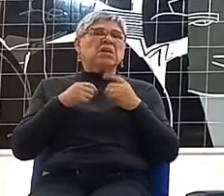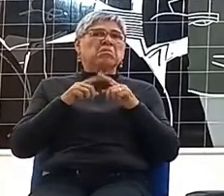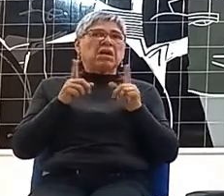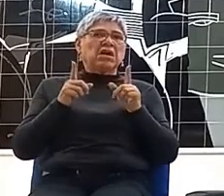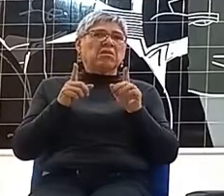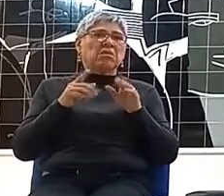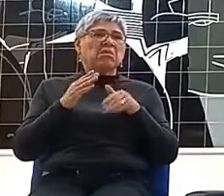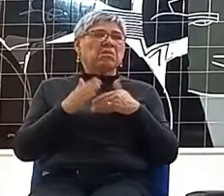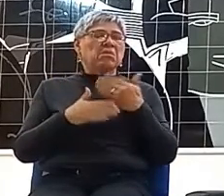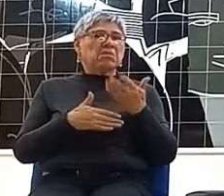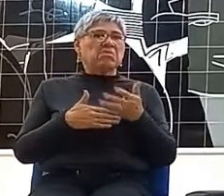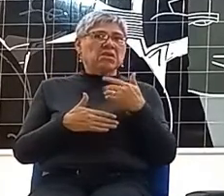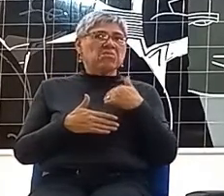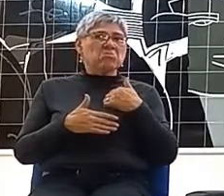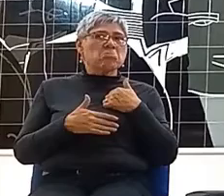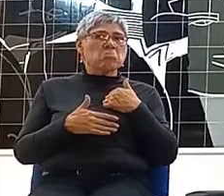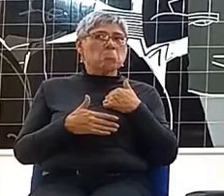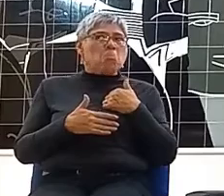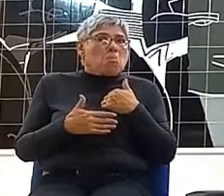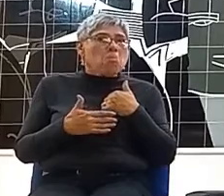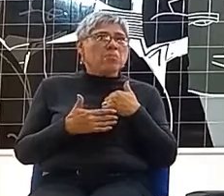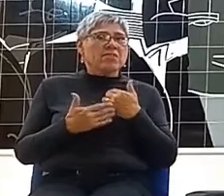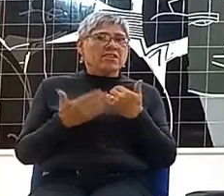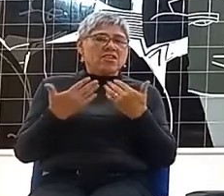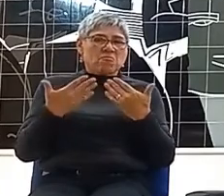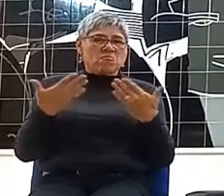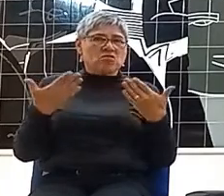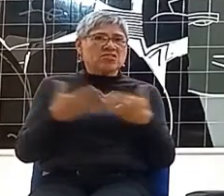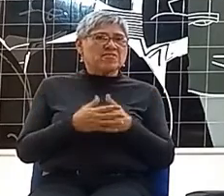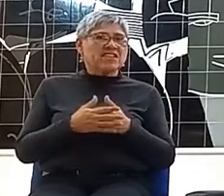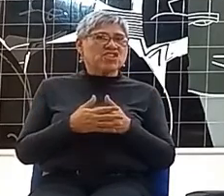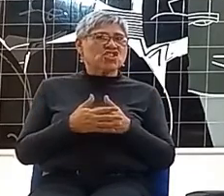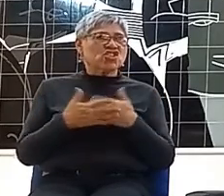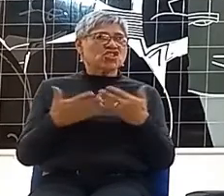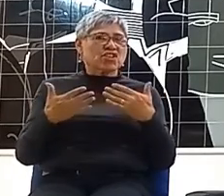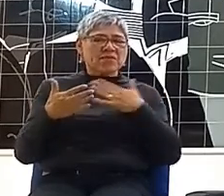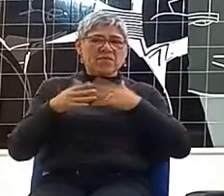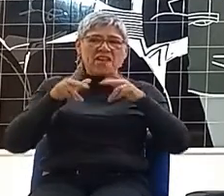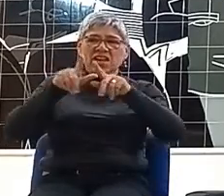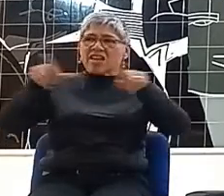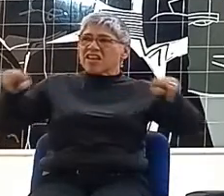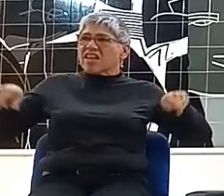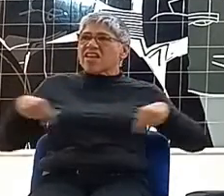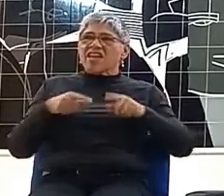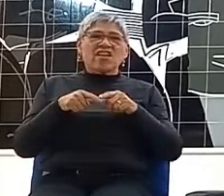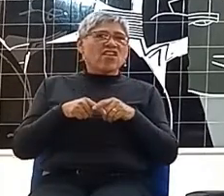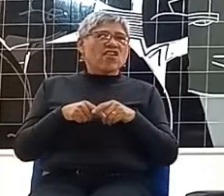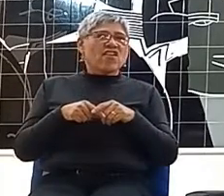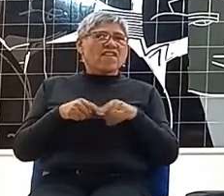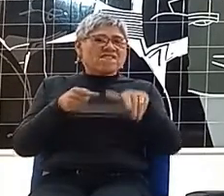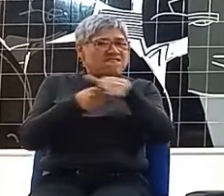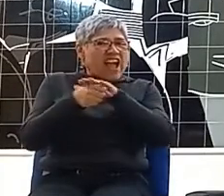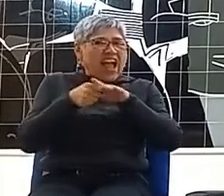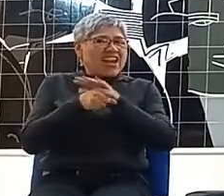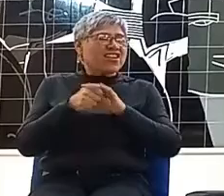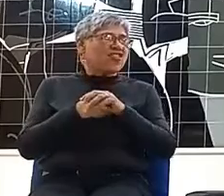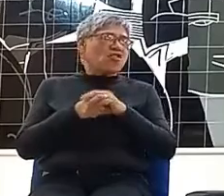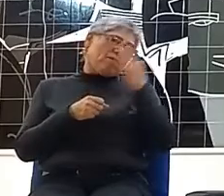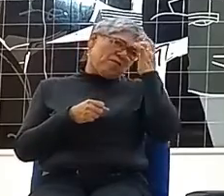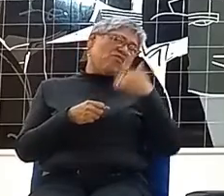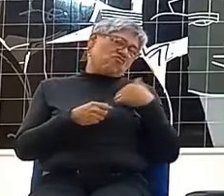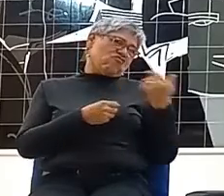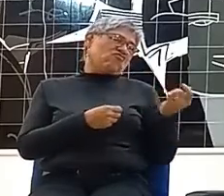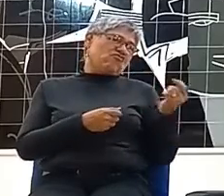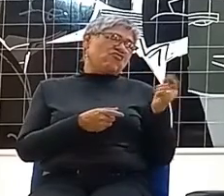me significó también la posibilidad de vivir en un entorno nuevamente de barrio, porque yo venía